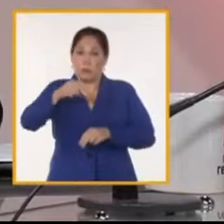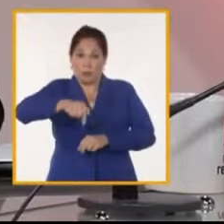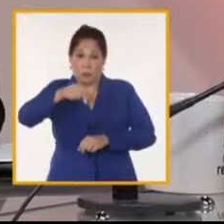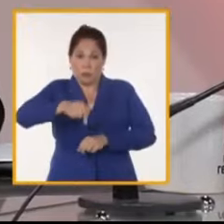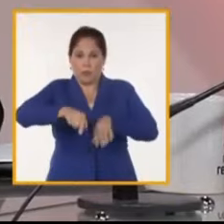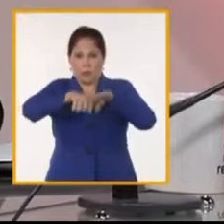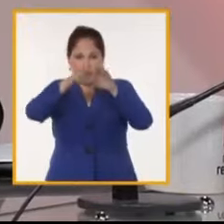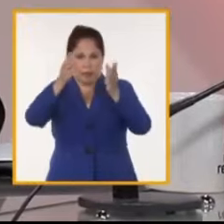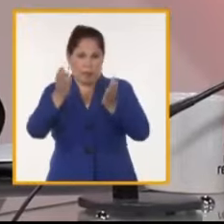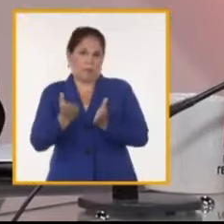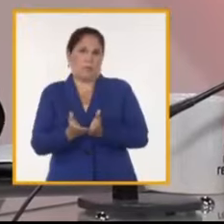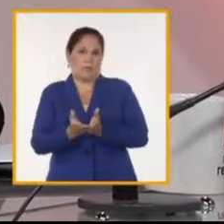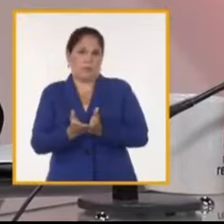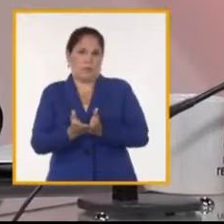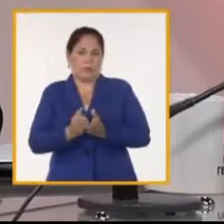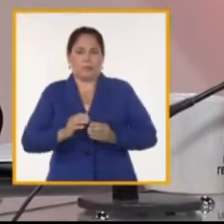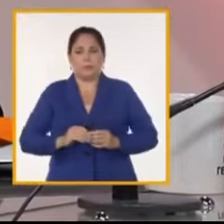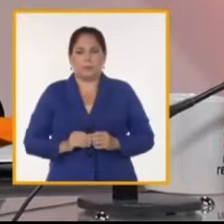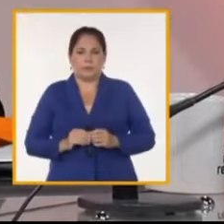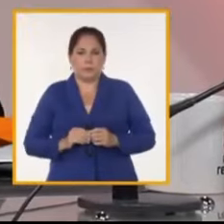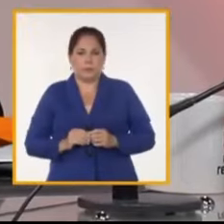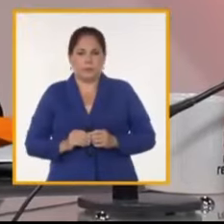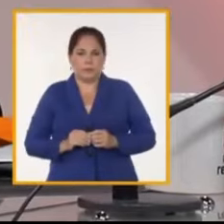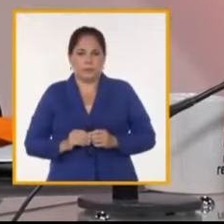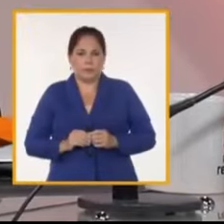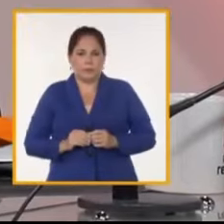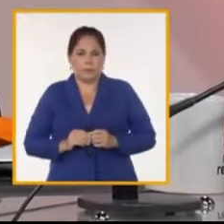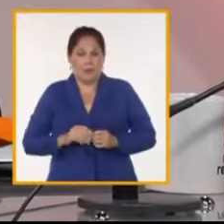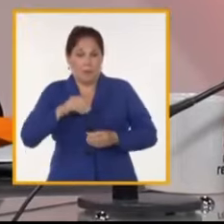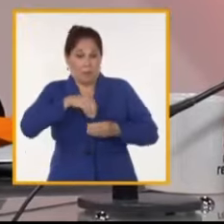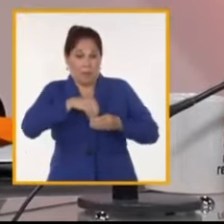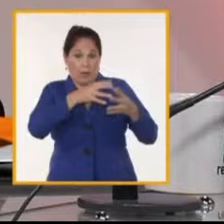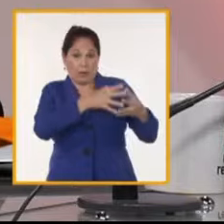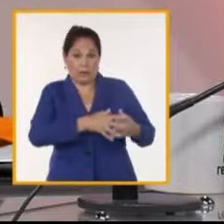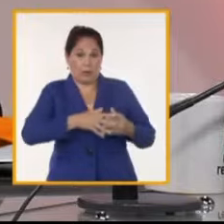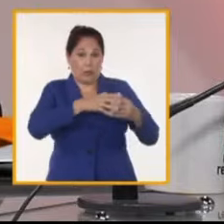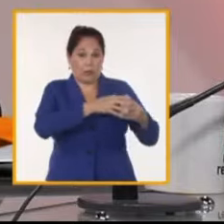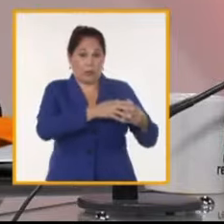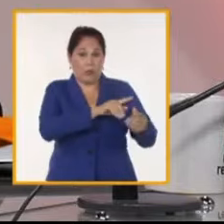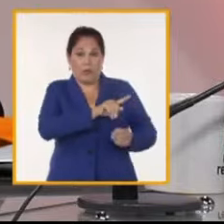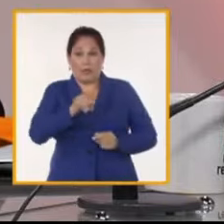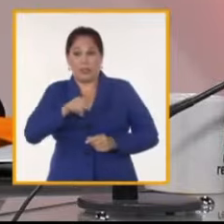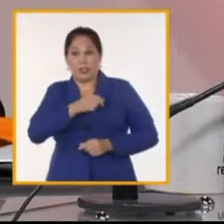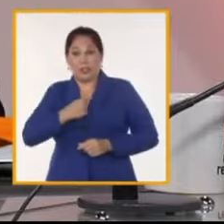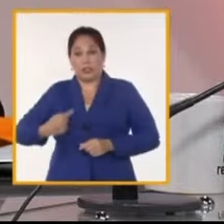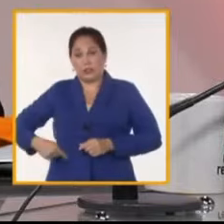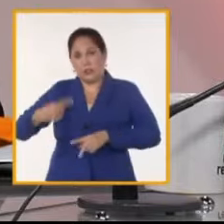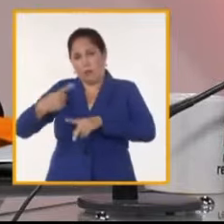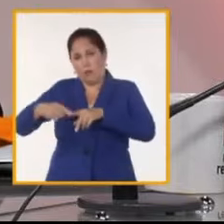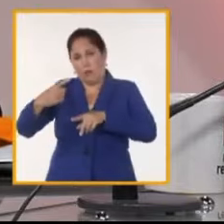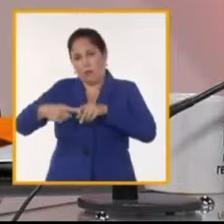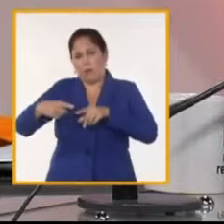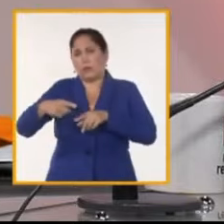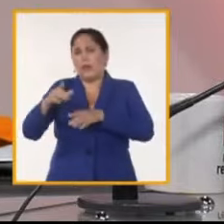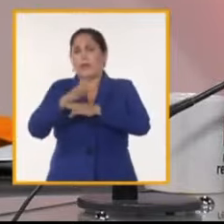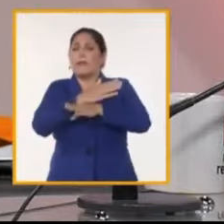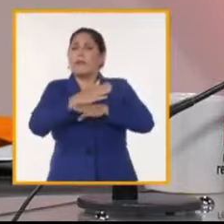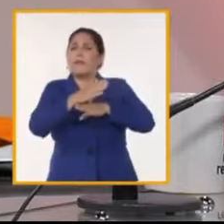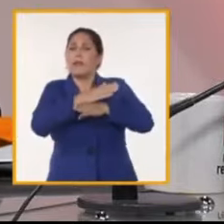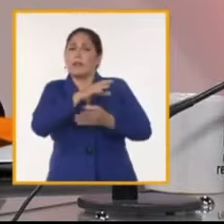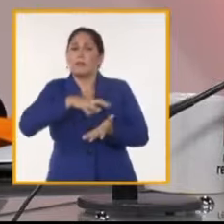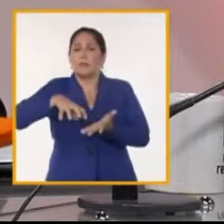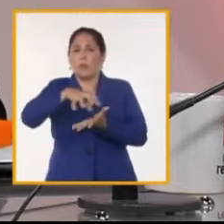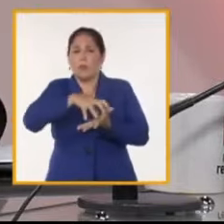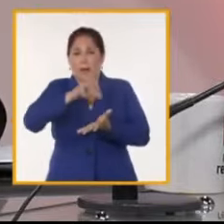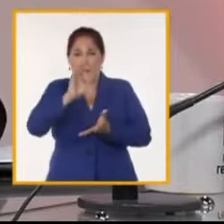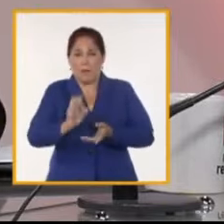el mundo en los últimos días desde Washington hasta pequín pasando por Londres y por diversos escenarios